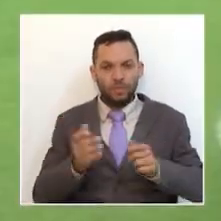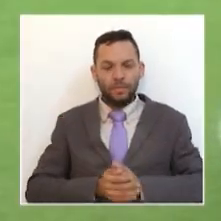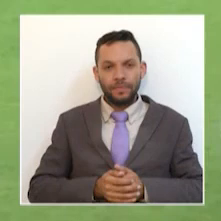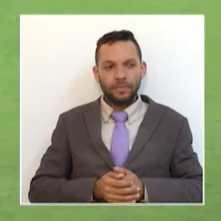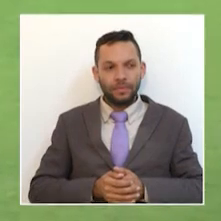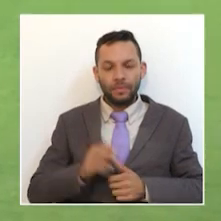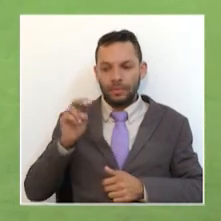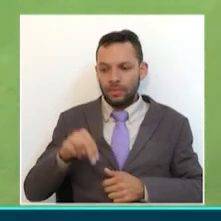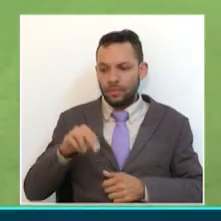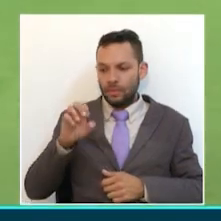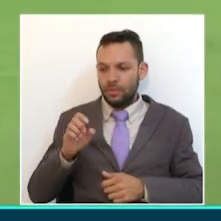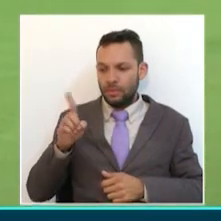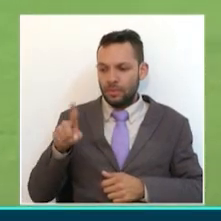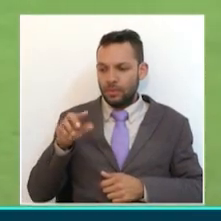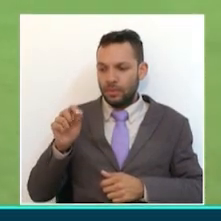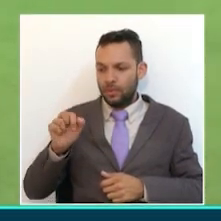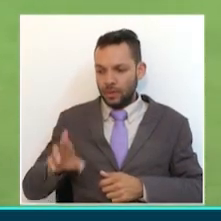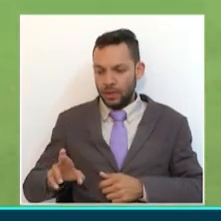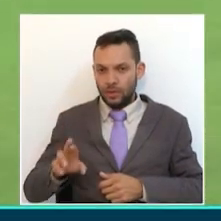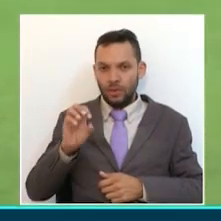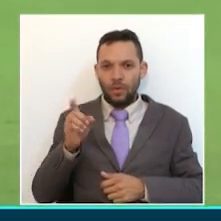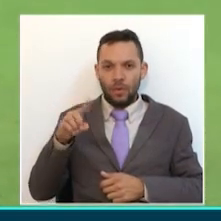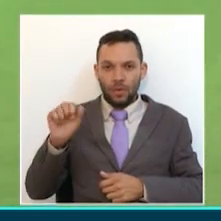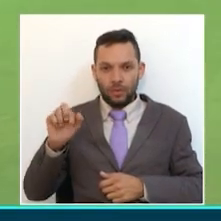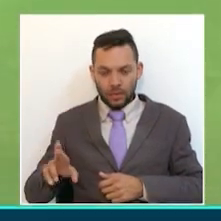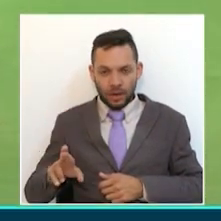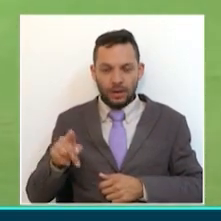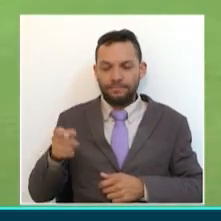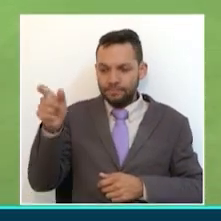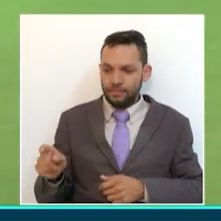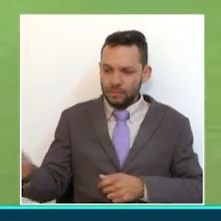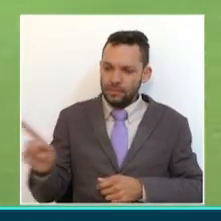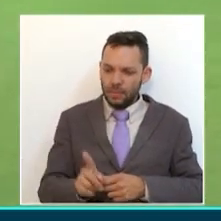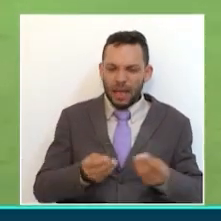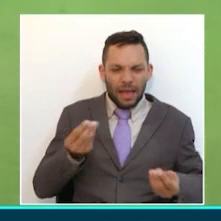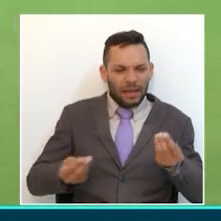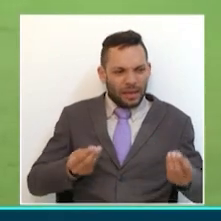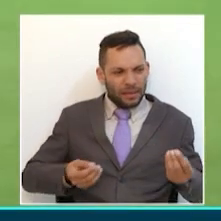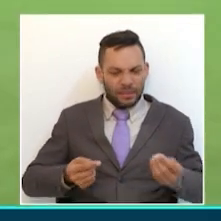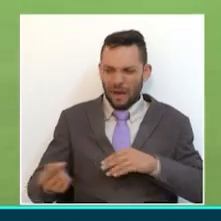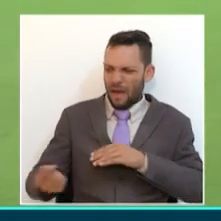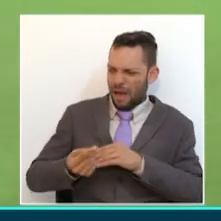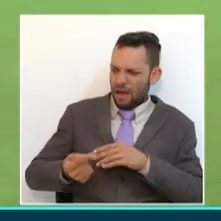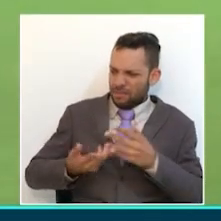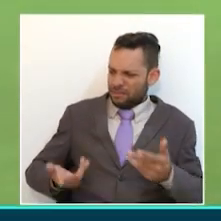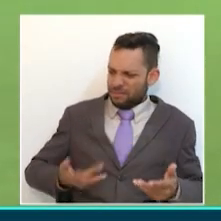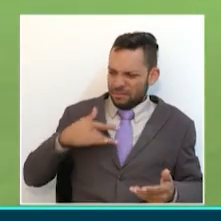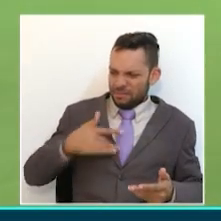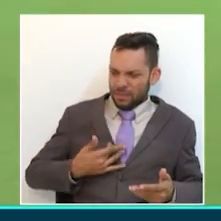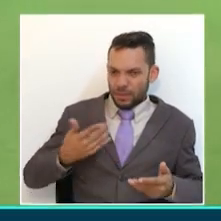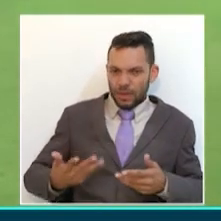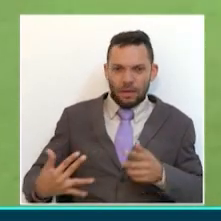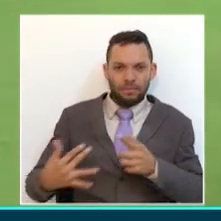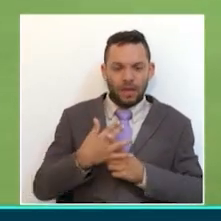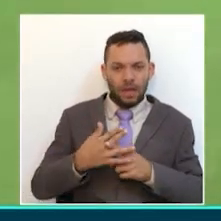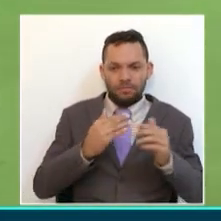Para Néstor Oscar Cravioto, el técnico del Deportivo Pereira, estas acusaciones carecen de todo sentido y solo buscan afectar el buen